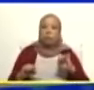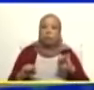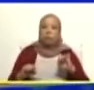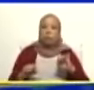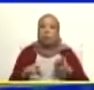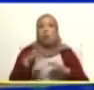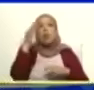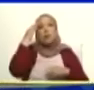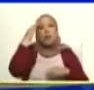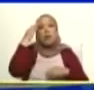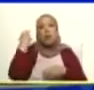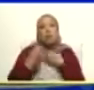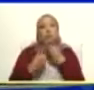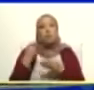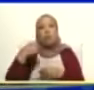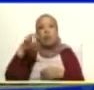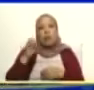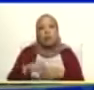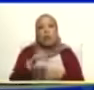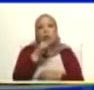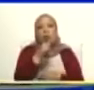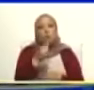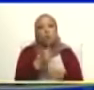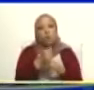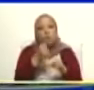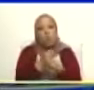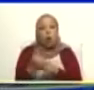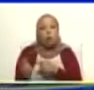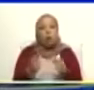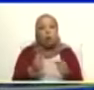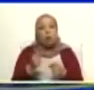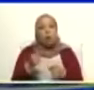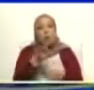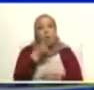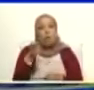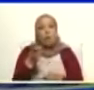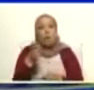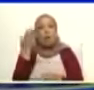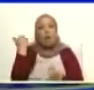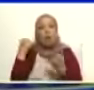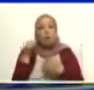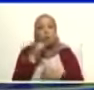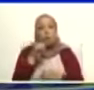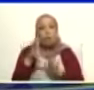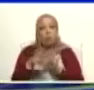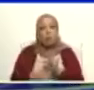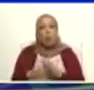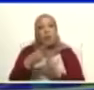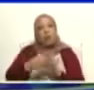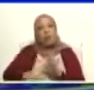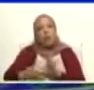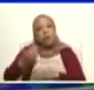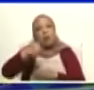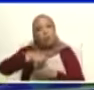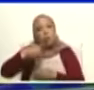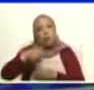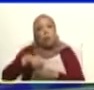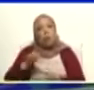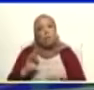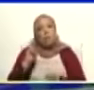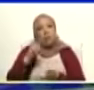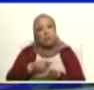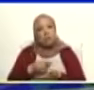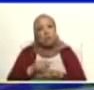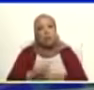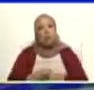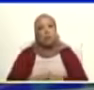Ustedes saben que pretendan del extranjero, que pretendan del extranjero quitarnos el derecho a votar, a participar.